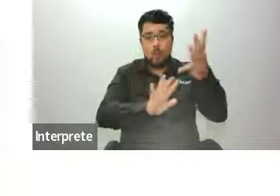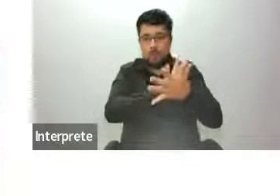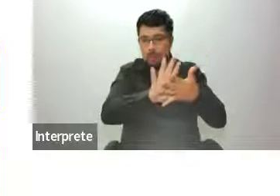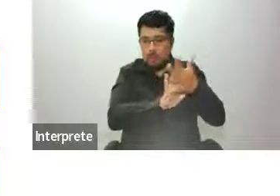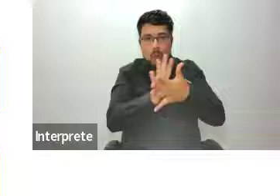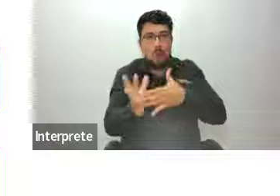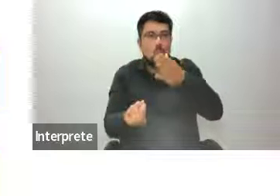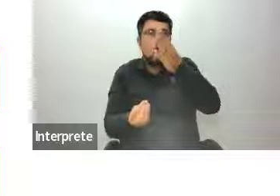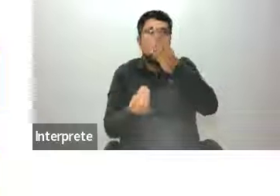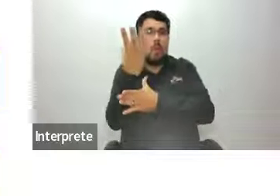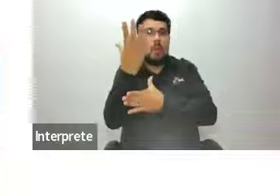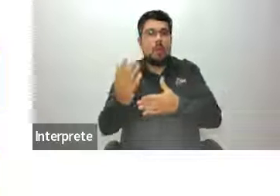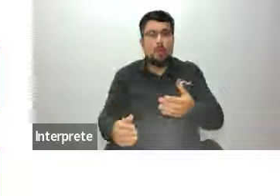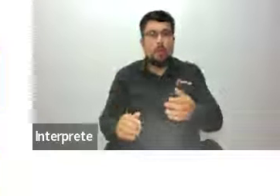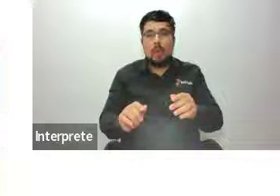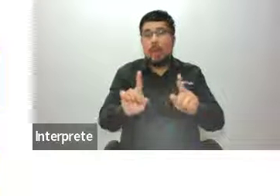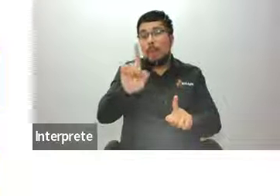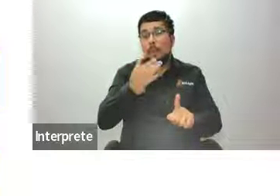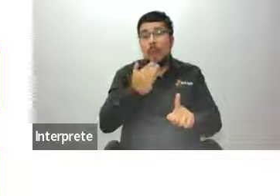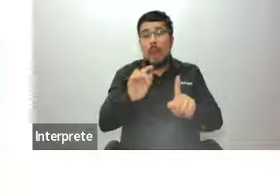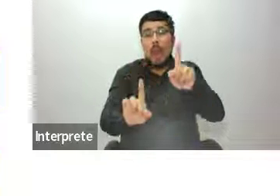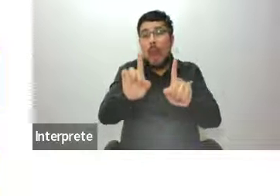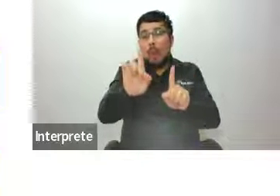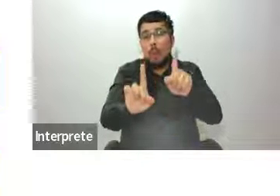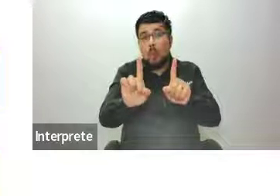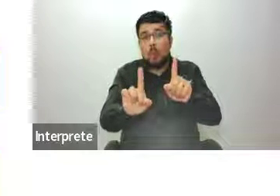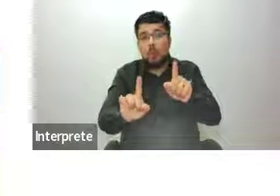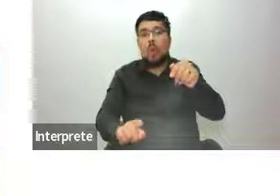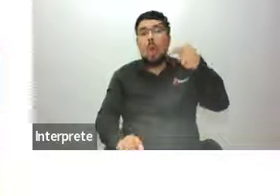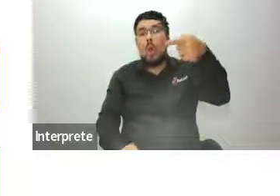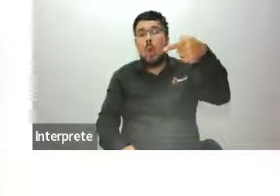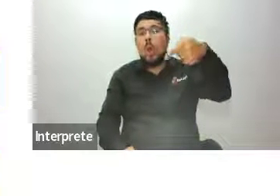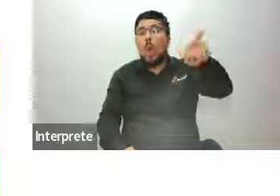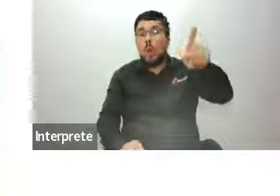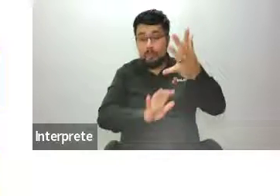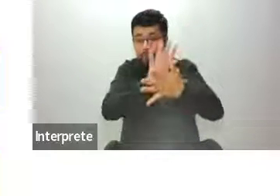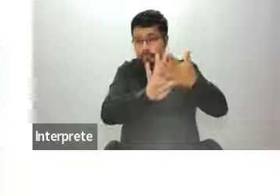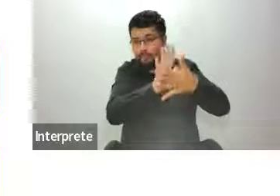como también van saliendo otros, ¿no? Se van dejando otros atrás.